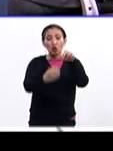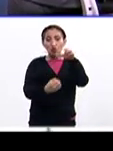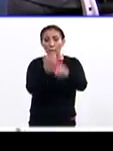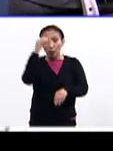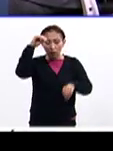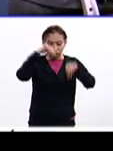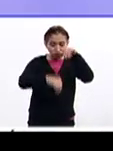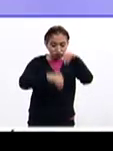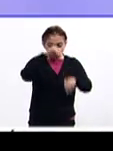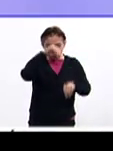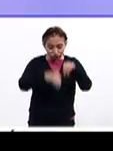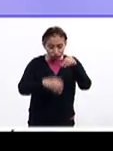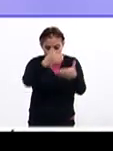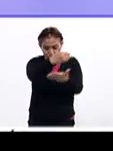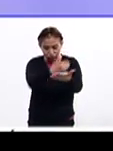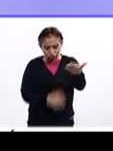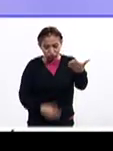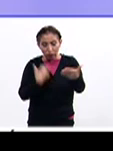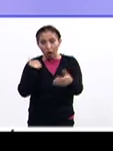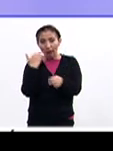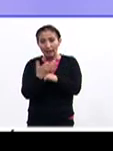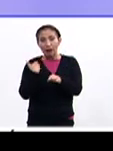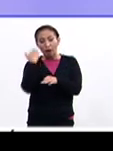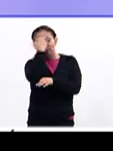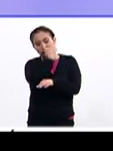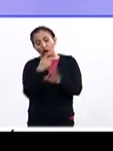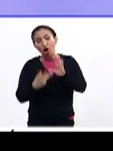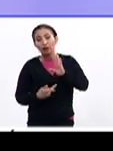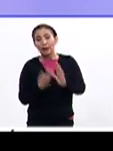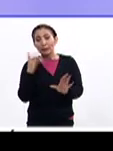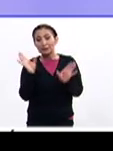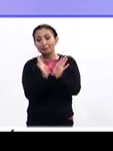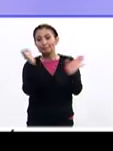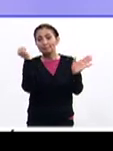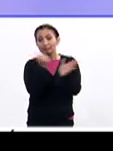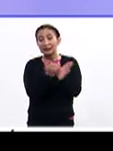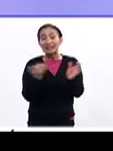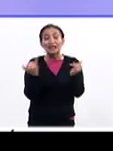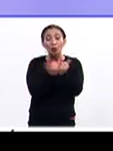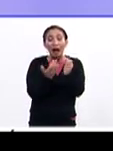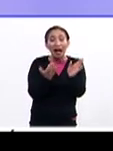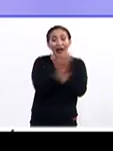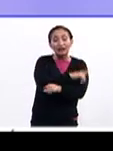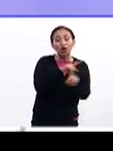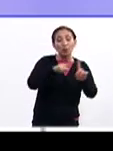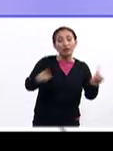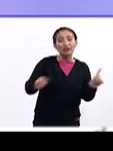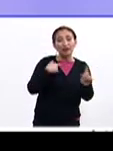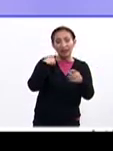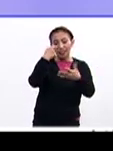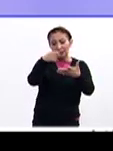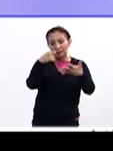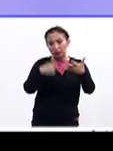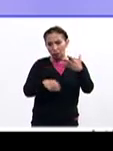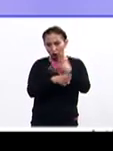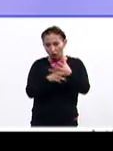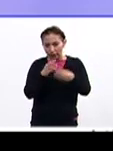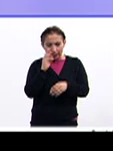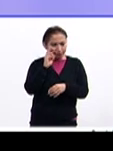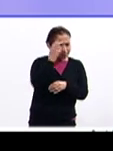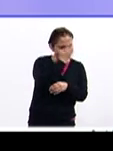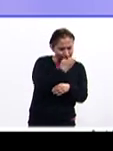instrumento con el cual fuimos acreditados. Este instrumento, al igual que los anteriores, maneja diferentes tipos de indicadores.